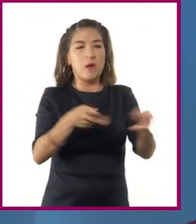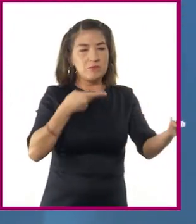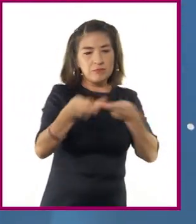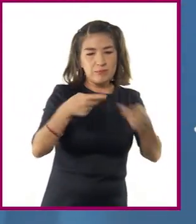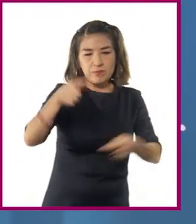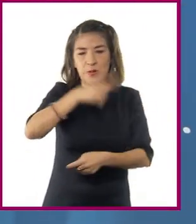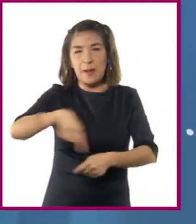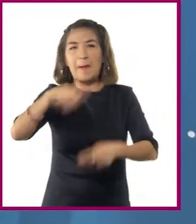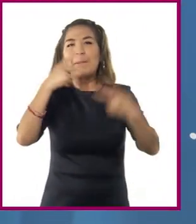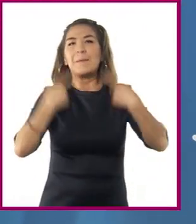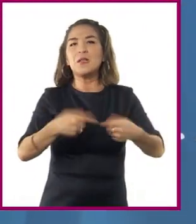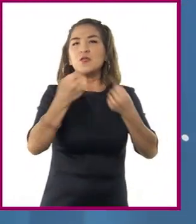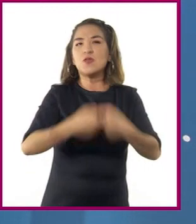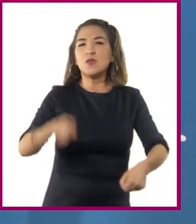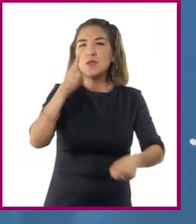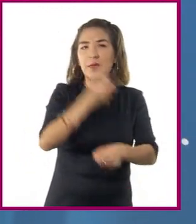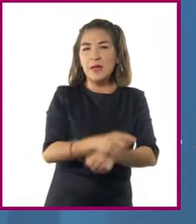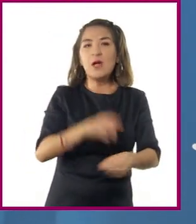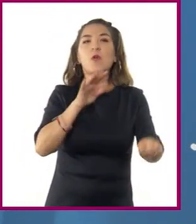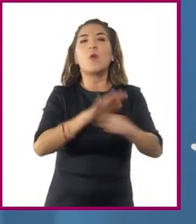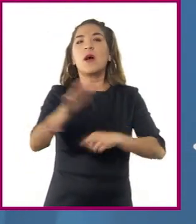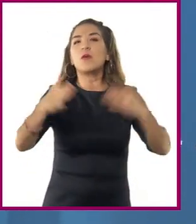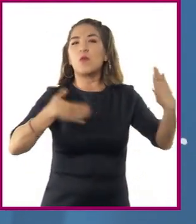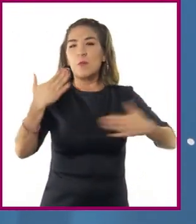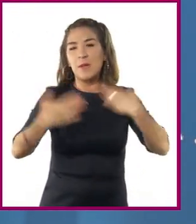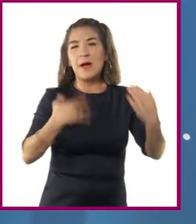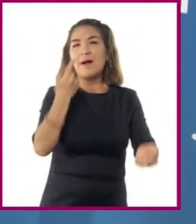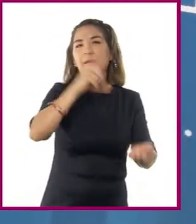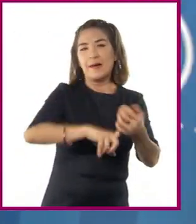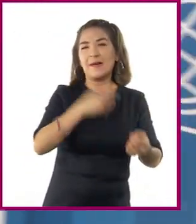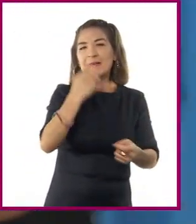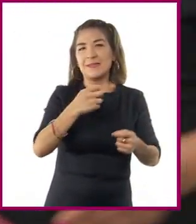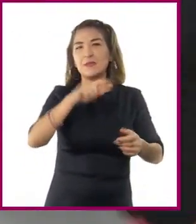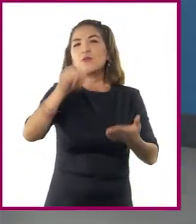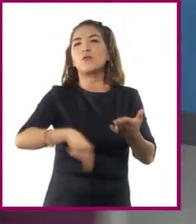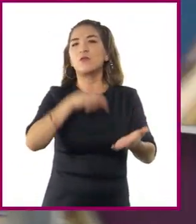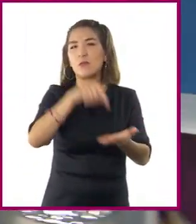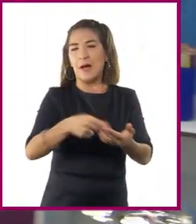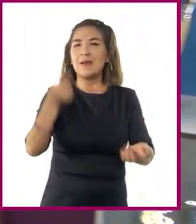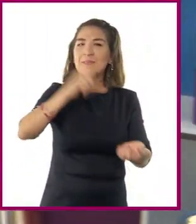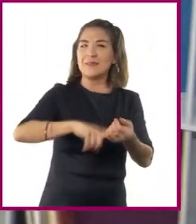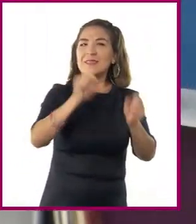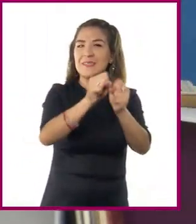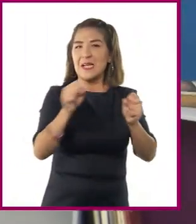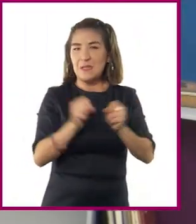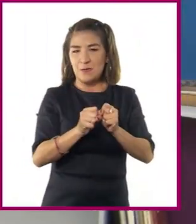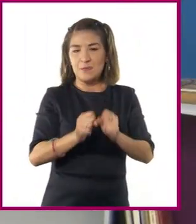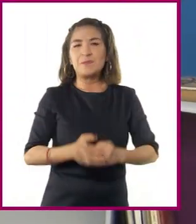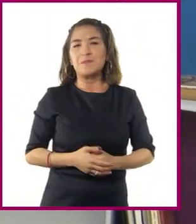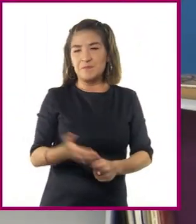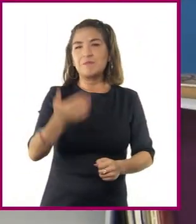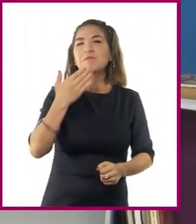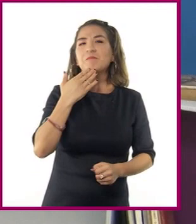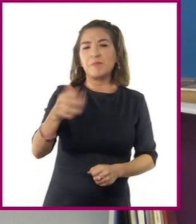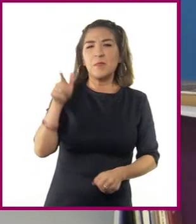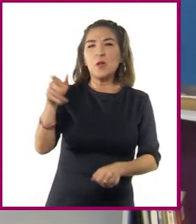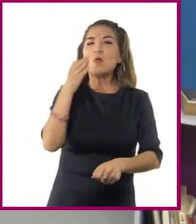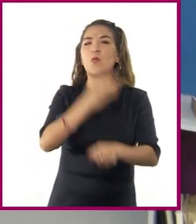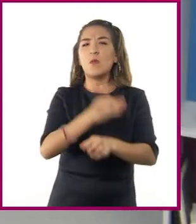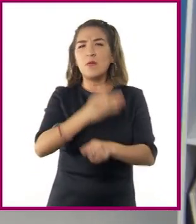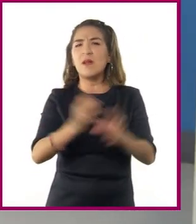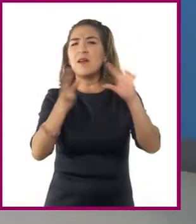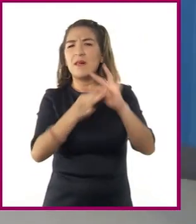organizamos como sociedad y qué tipo de convivencia promovemos en las aulas. Maestra, hasta el momento